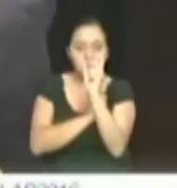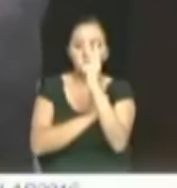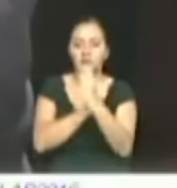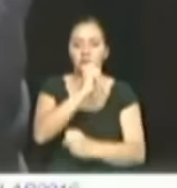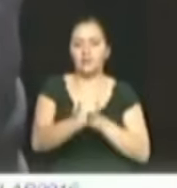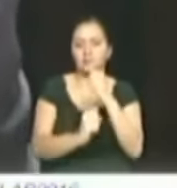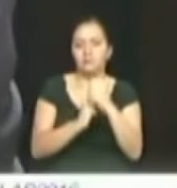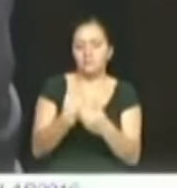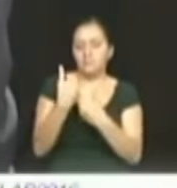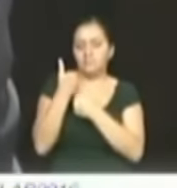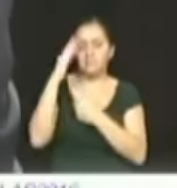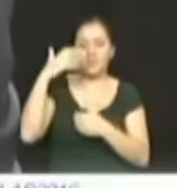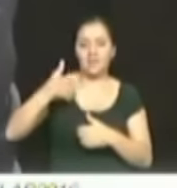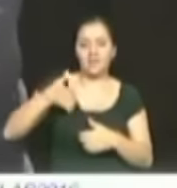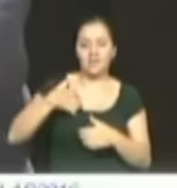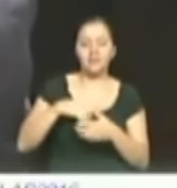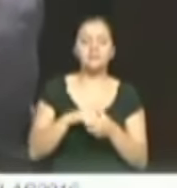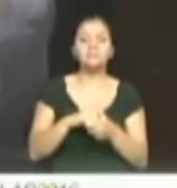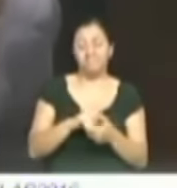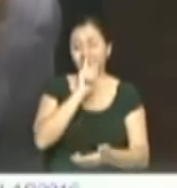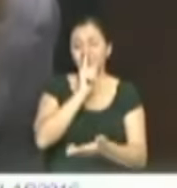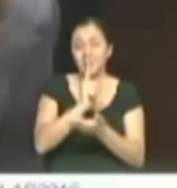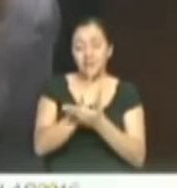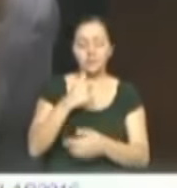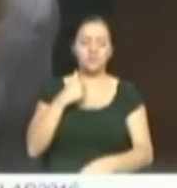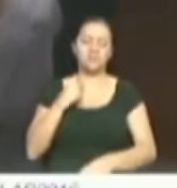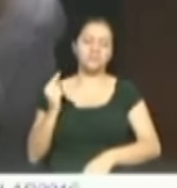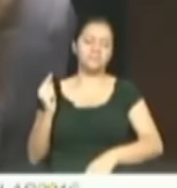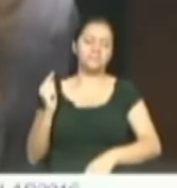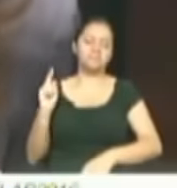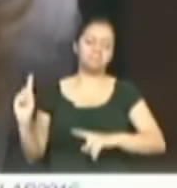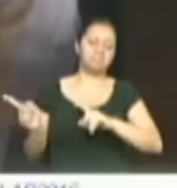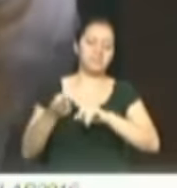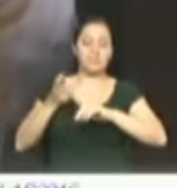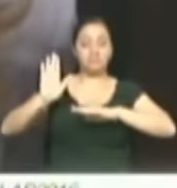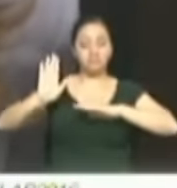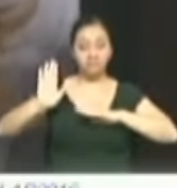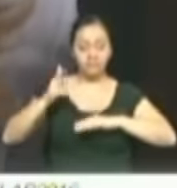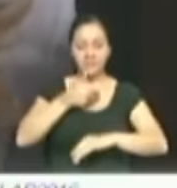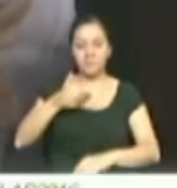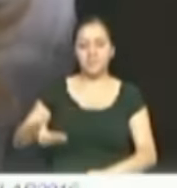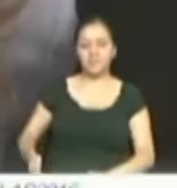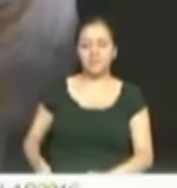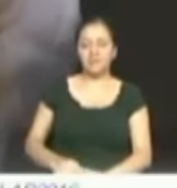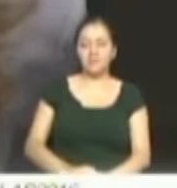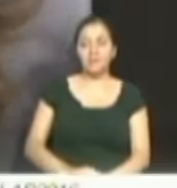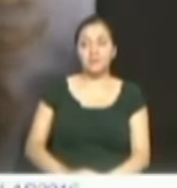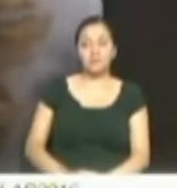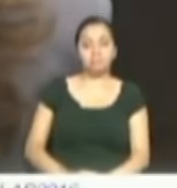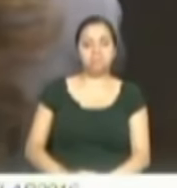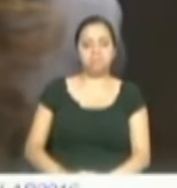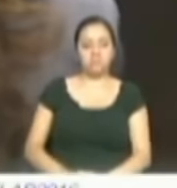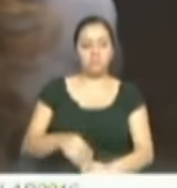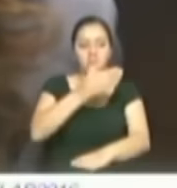que encontraron a una región sustancialmente diferente a lo que fue la mayor